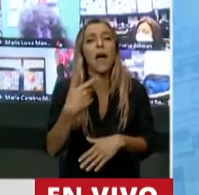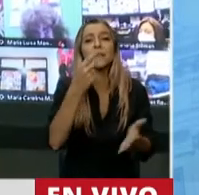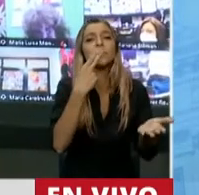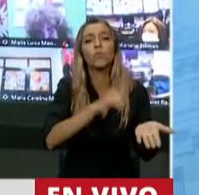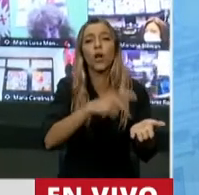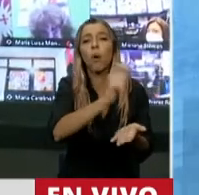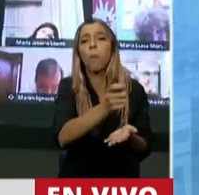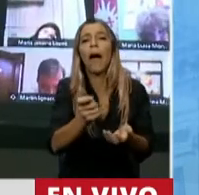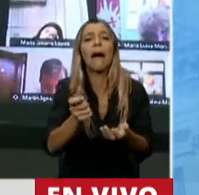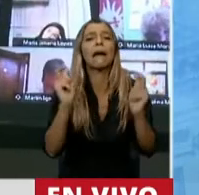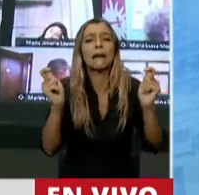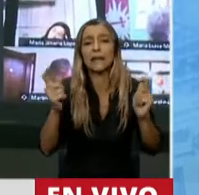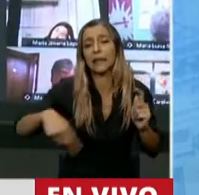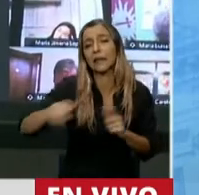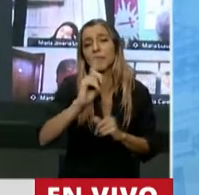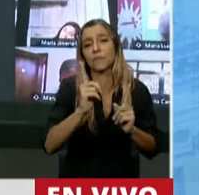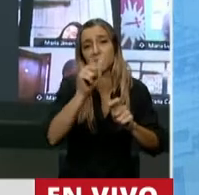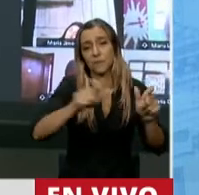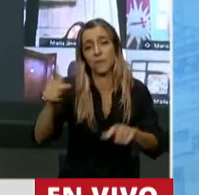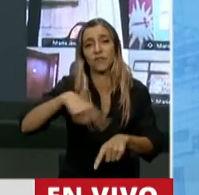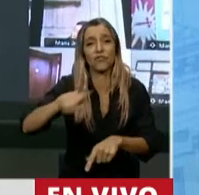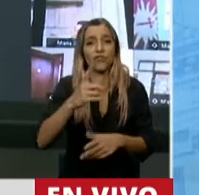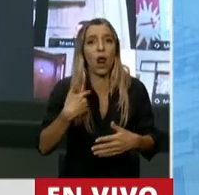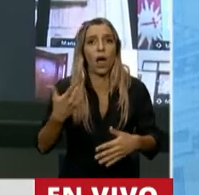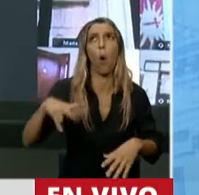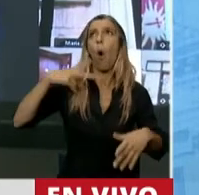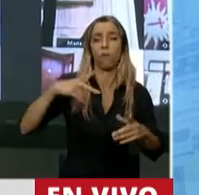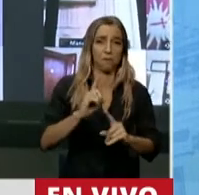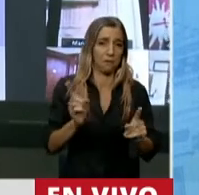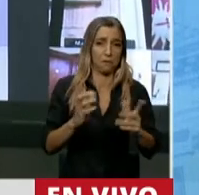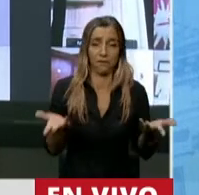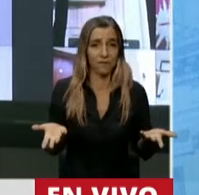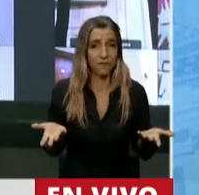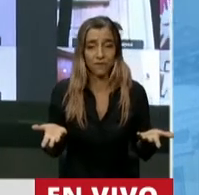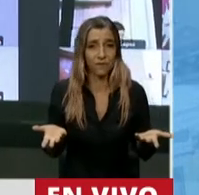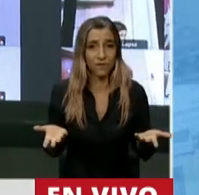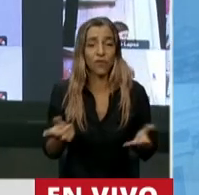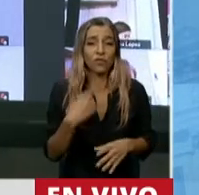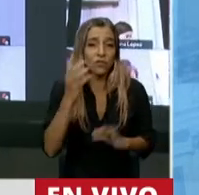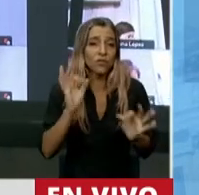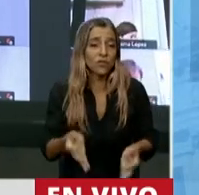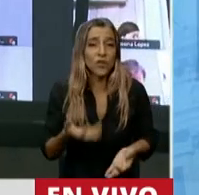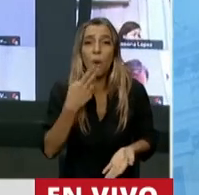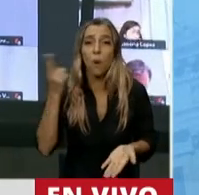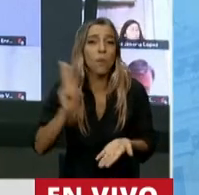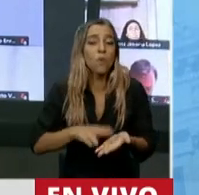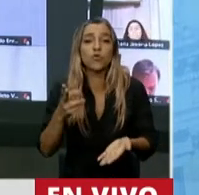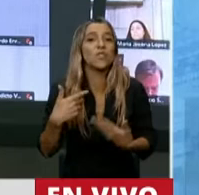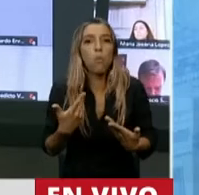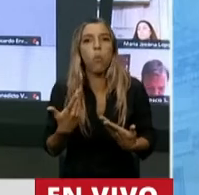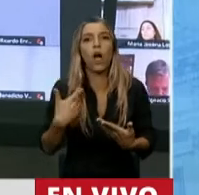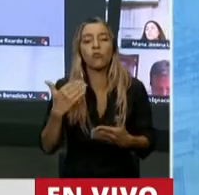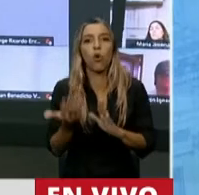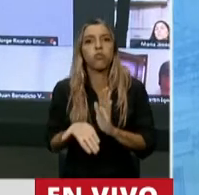tiene y potenciar los impuestos que están relacionados de manera progresiva con los ingresos y el